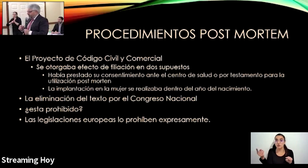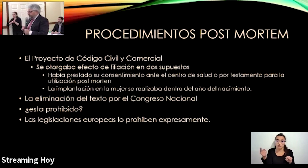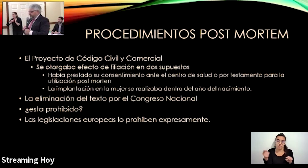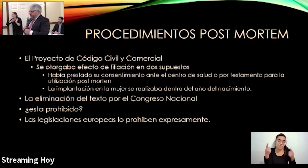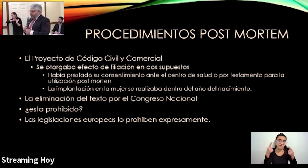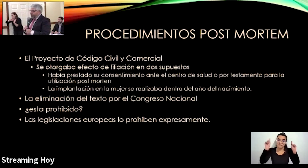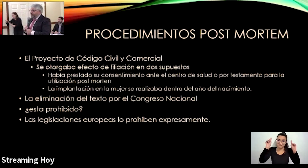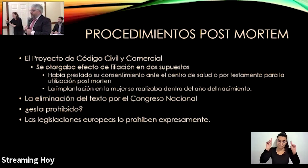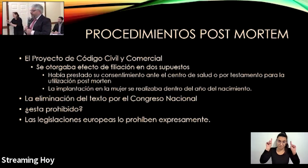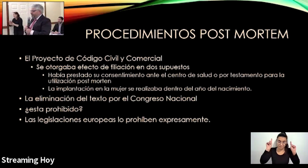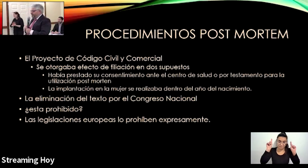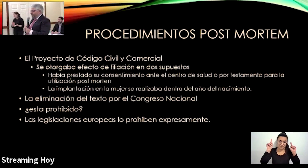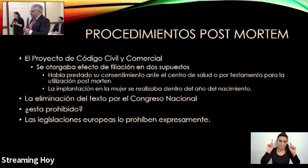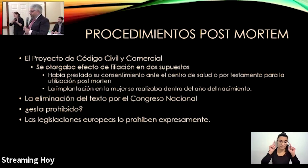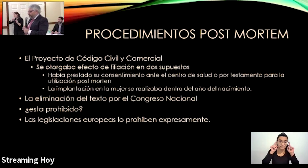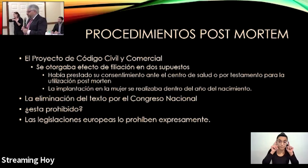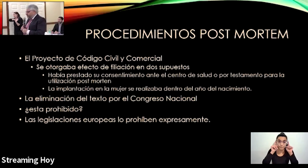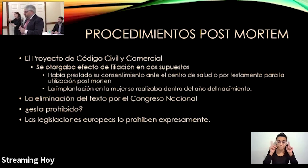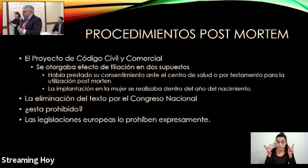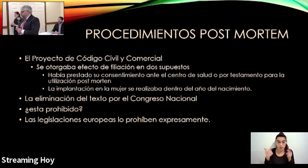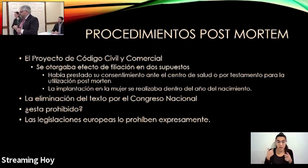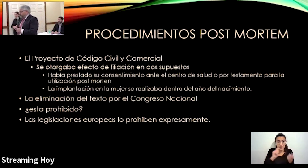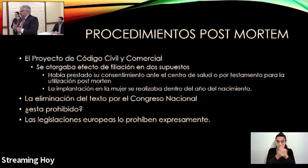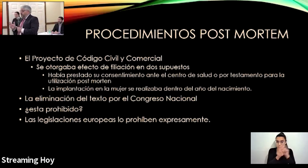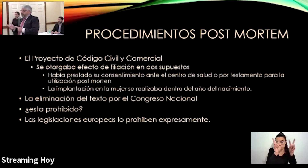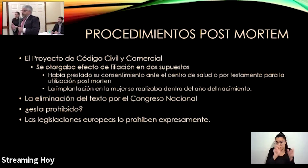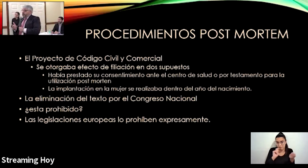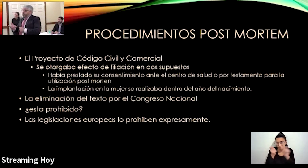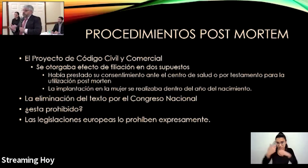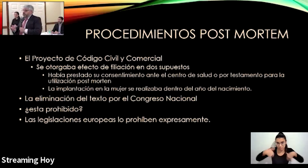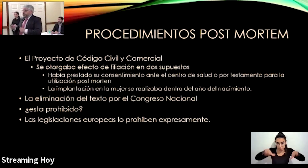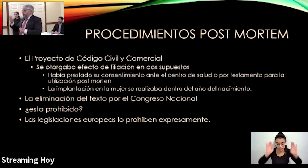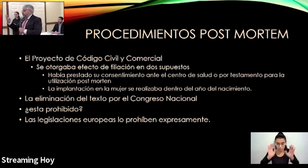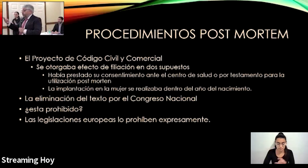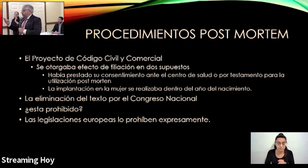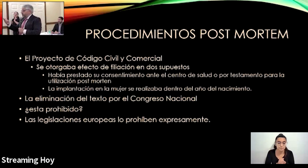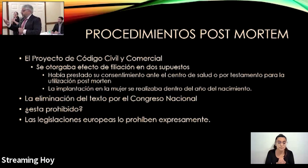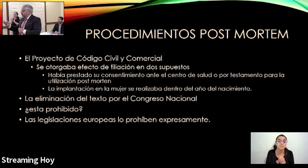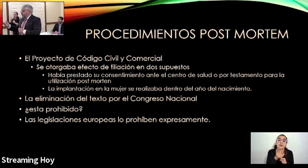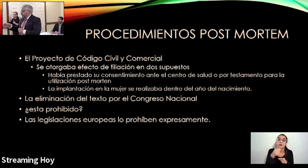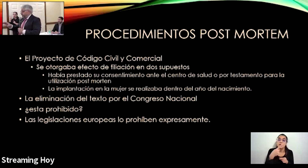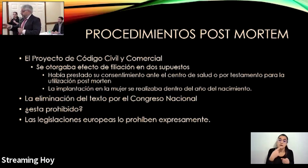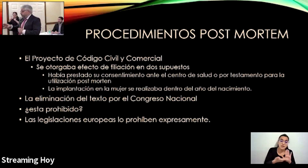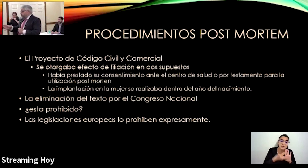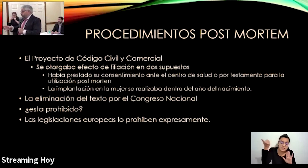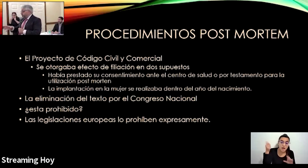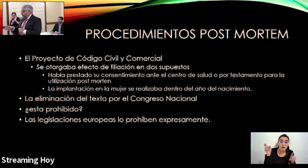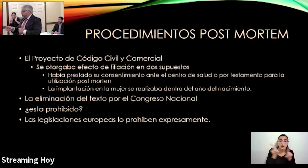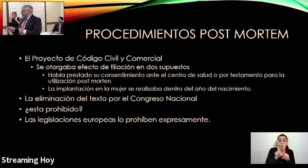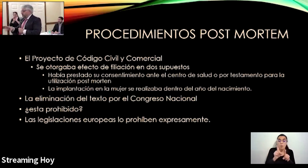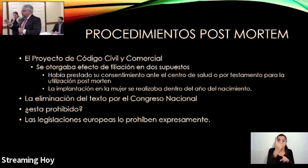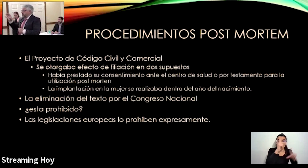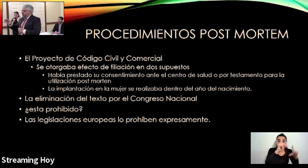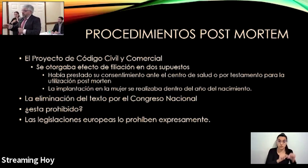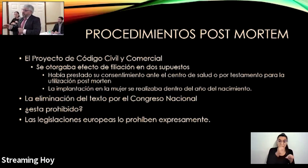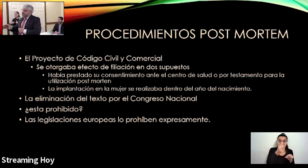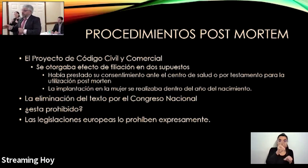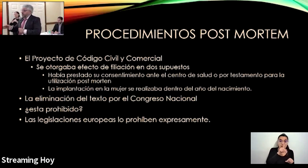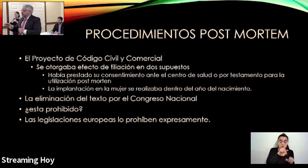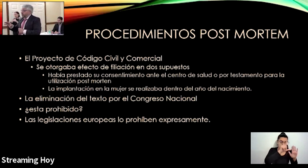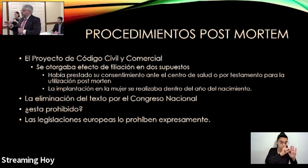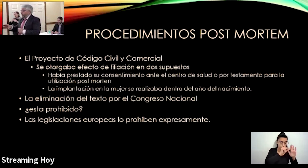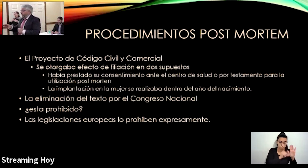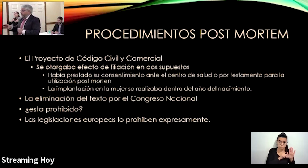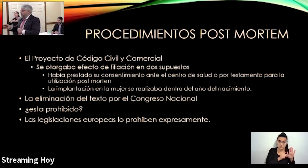sea, básicamente cambió de tema. ¿Sí? Se eliminaron, como ustedes saben, 2 artículos en este punto en